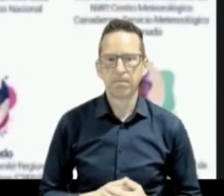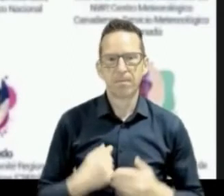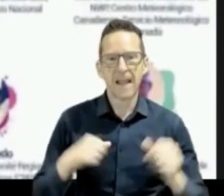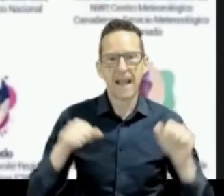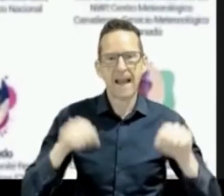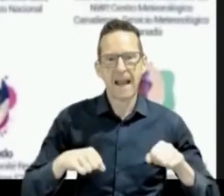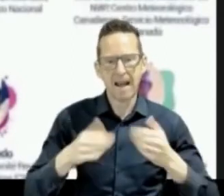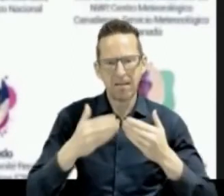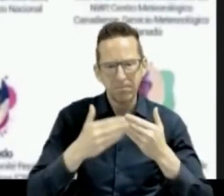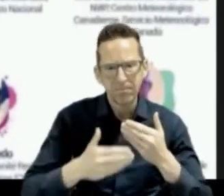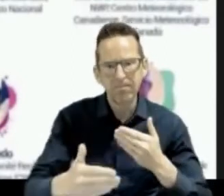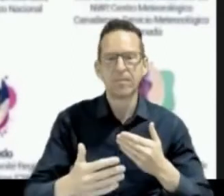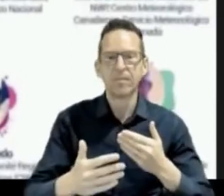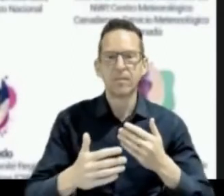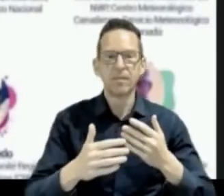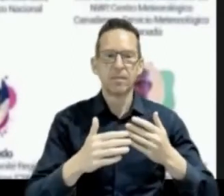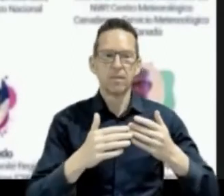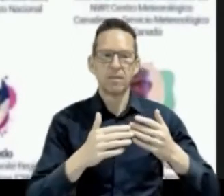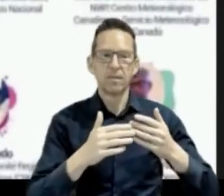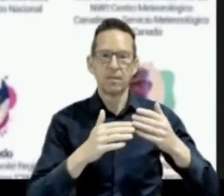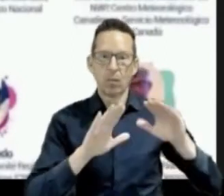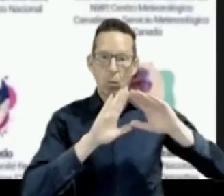cada vez más complejos. Muchas gracias.